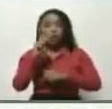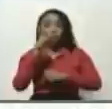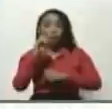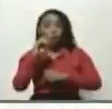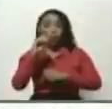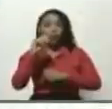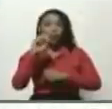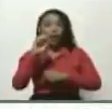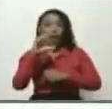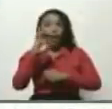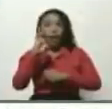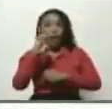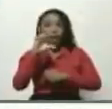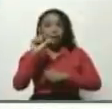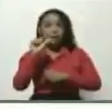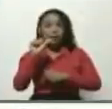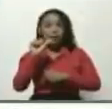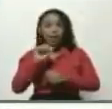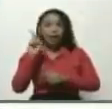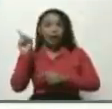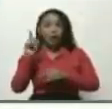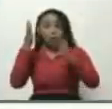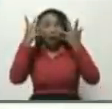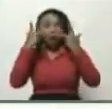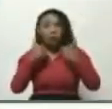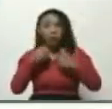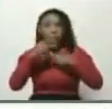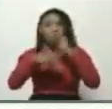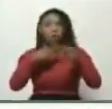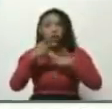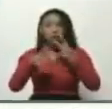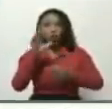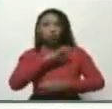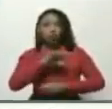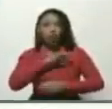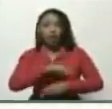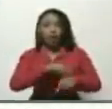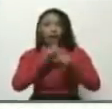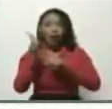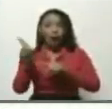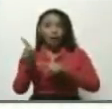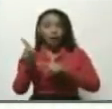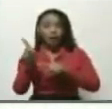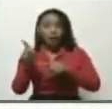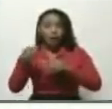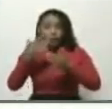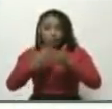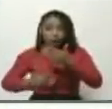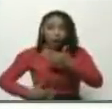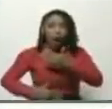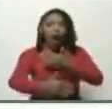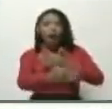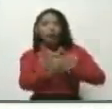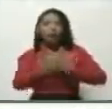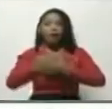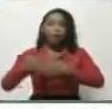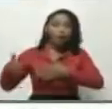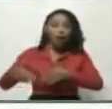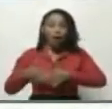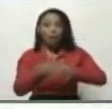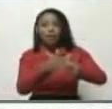era un animal político, que era un animal social. Y a partir de allí, ese largo camino que